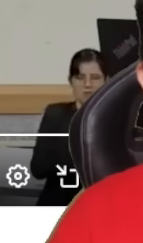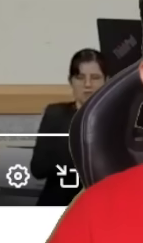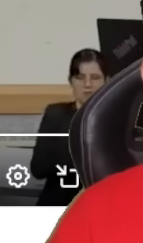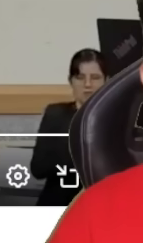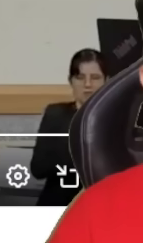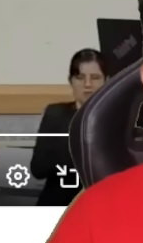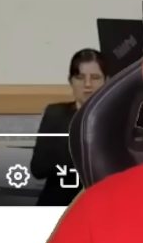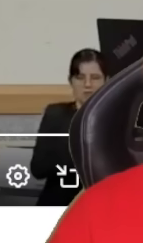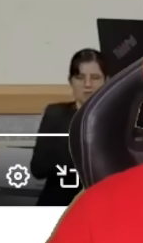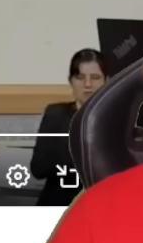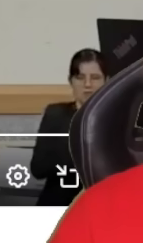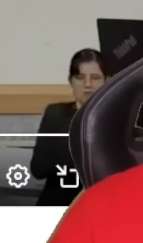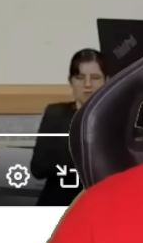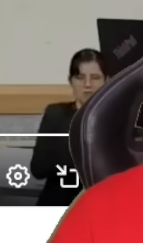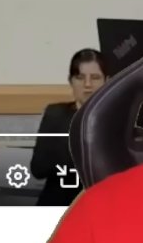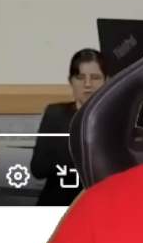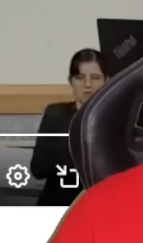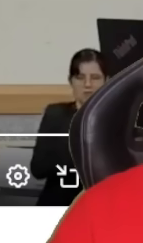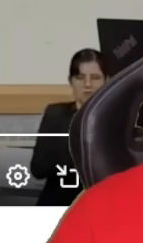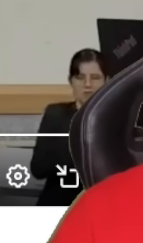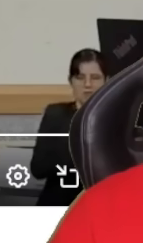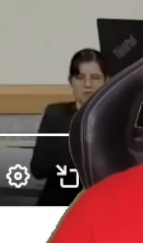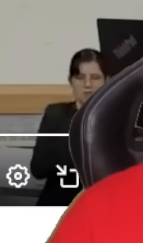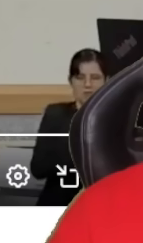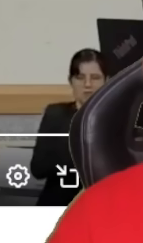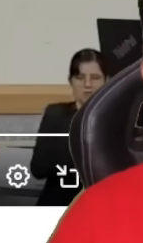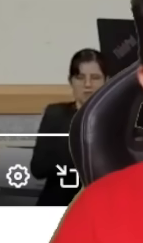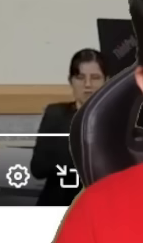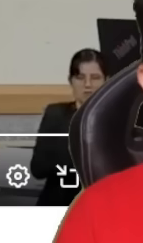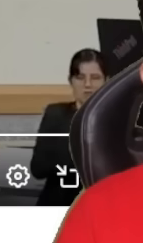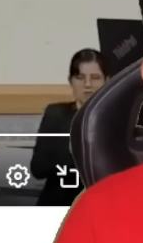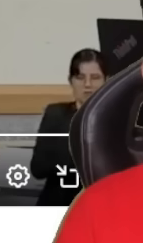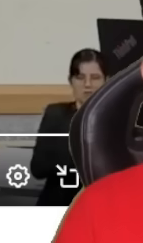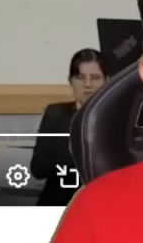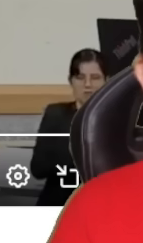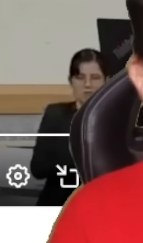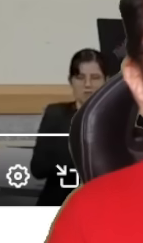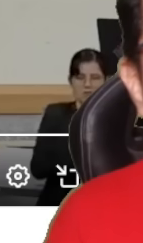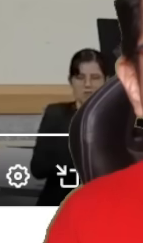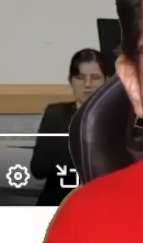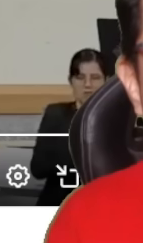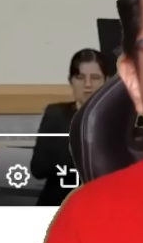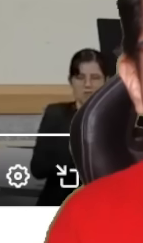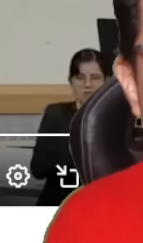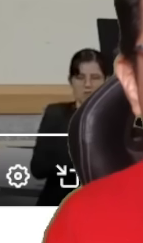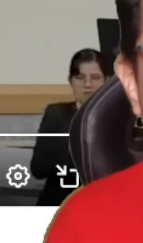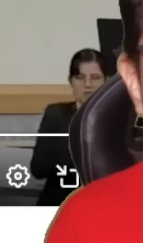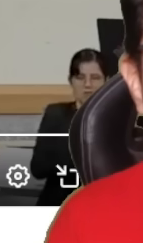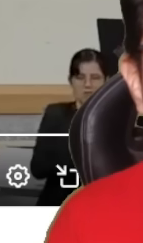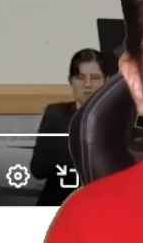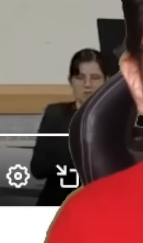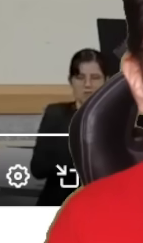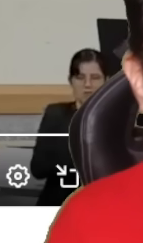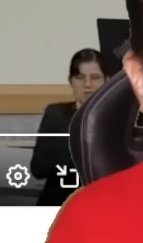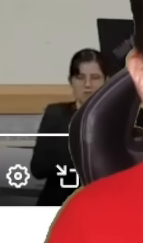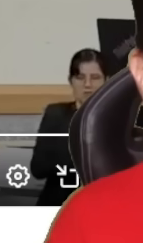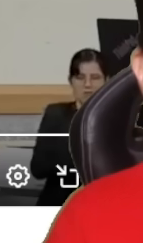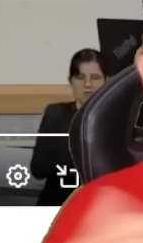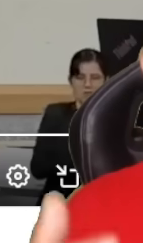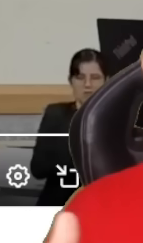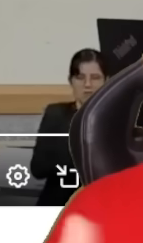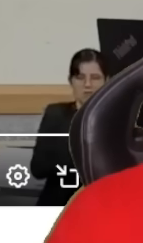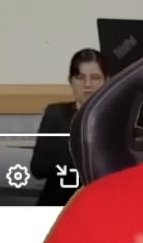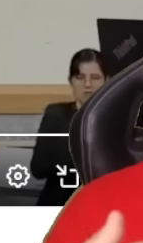lo del INE no terrible terrible ahora sochil le va a decir al INE